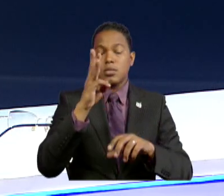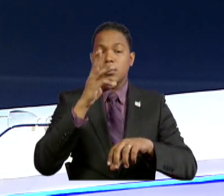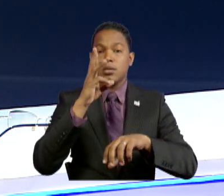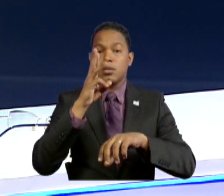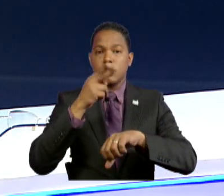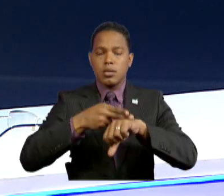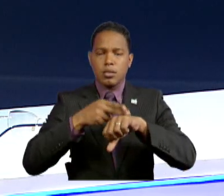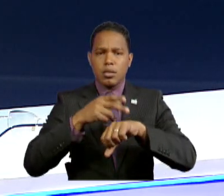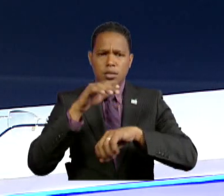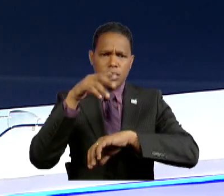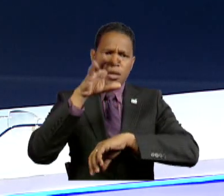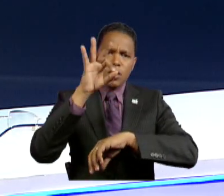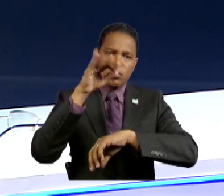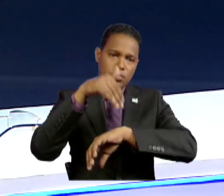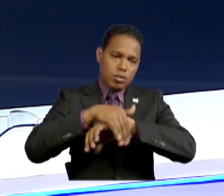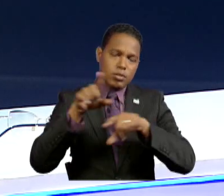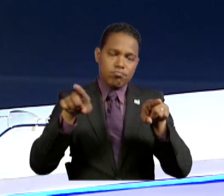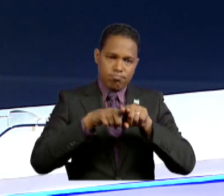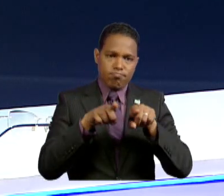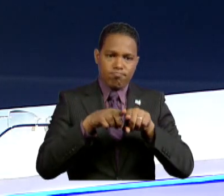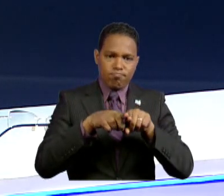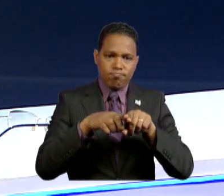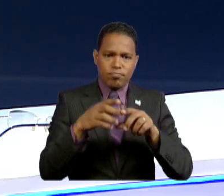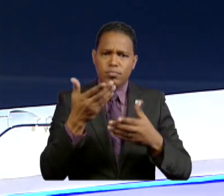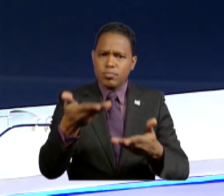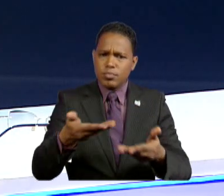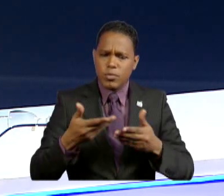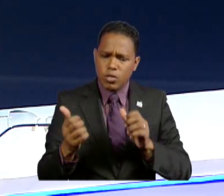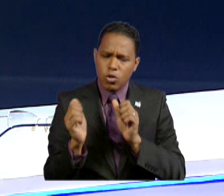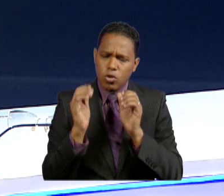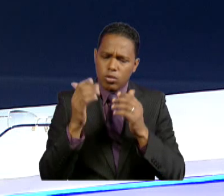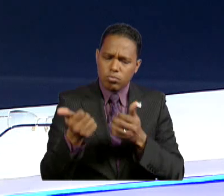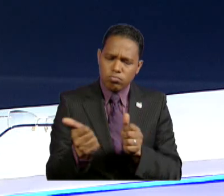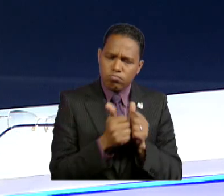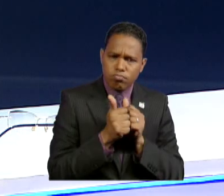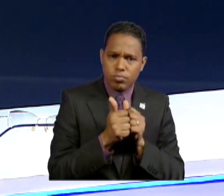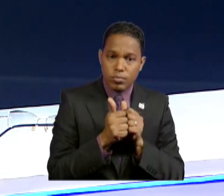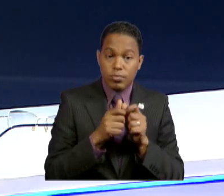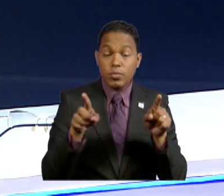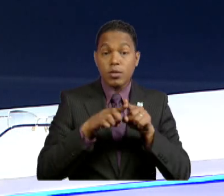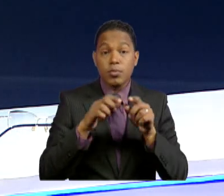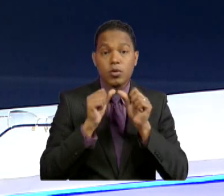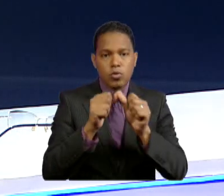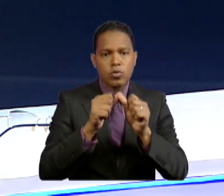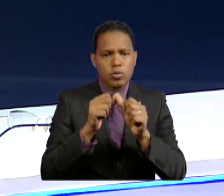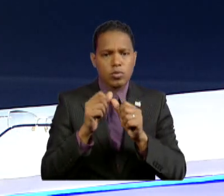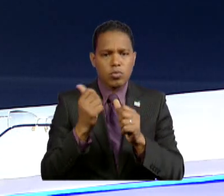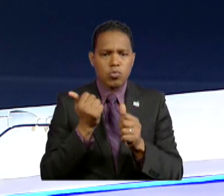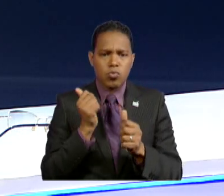la emisión estelar a las 9 de la noche, por lo que les invitamos a que nos acompañen, como también a que siga junto a